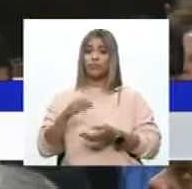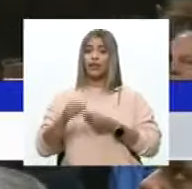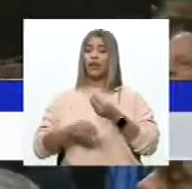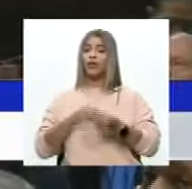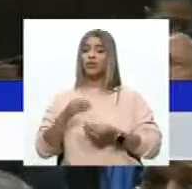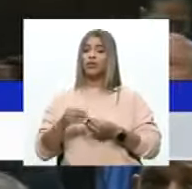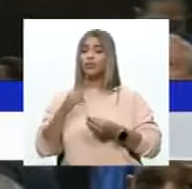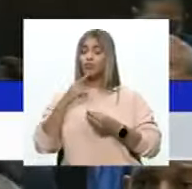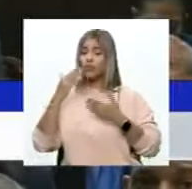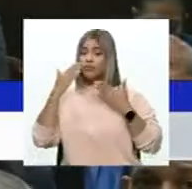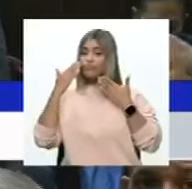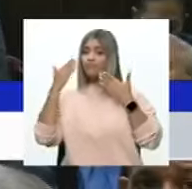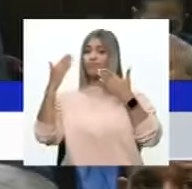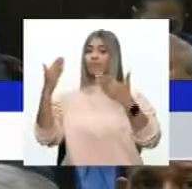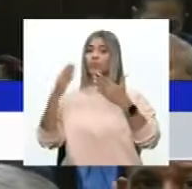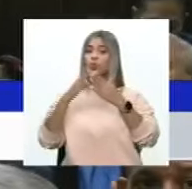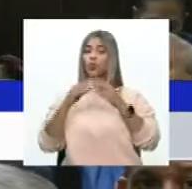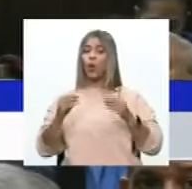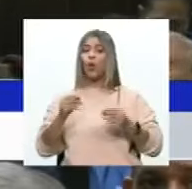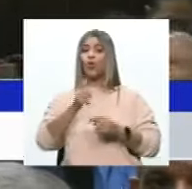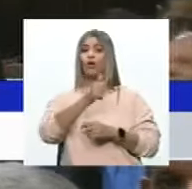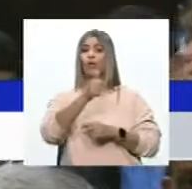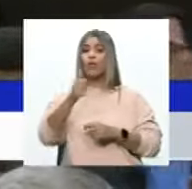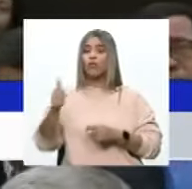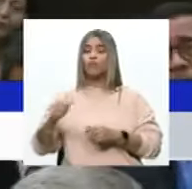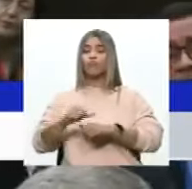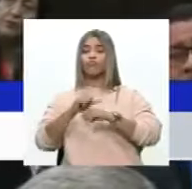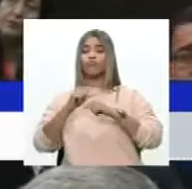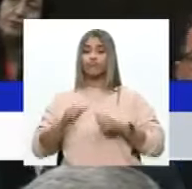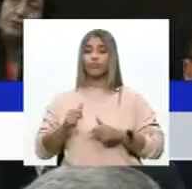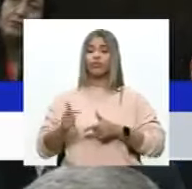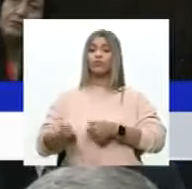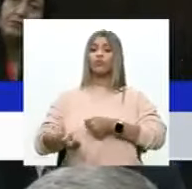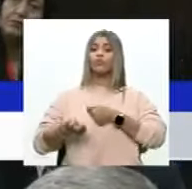llegar un saludo a todos y a cada uno de los soldados de la